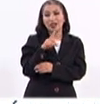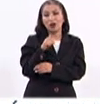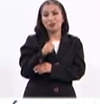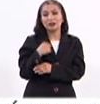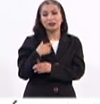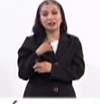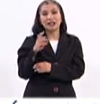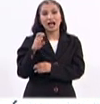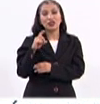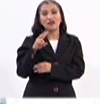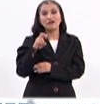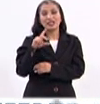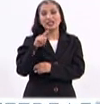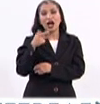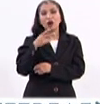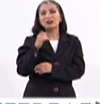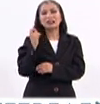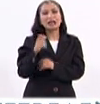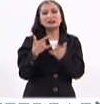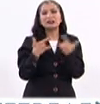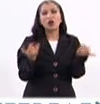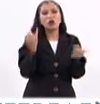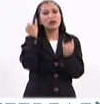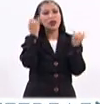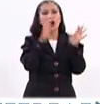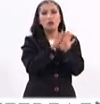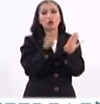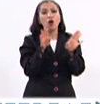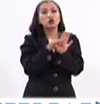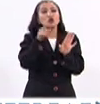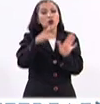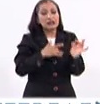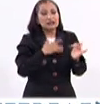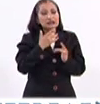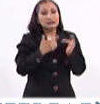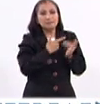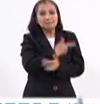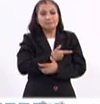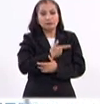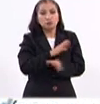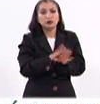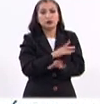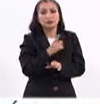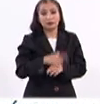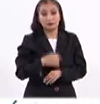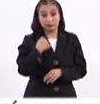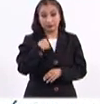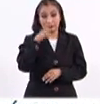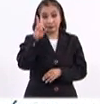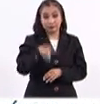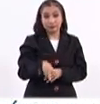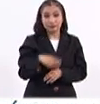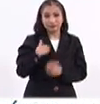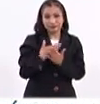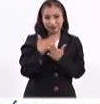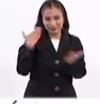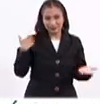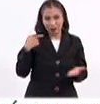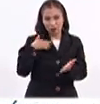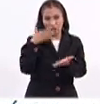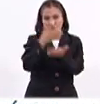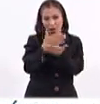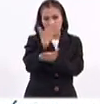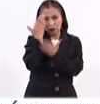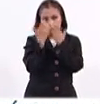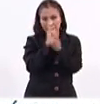Villa Gómez. Platícanos de qué se trata, cómo surgió la idea, qué te inspiró a hacerlo. Bueno, a mí la verdad, desde antes que ingresara